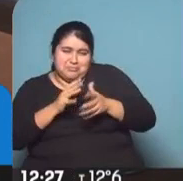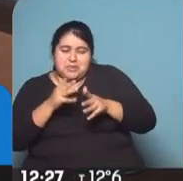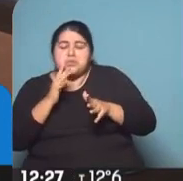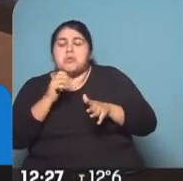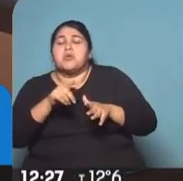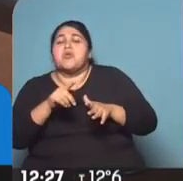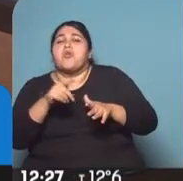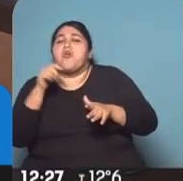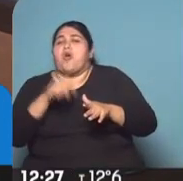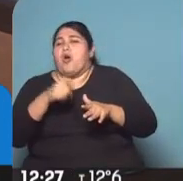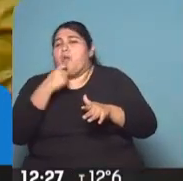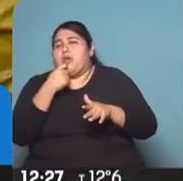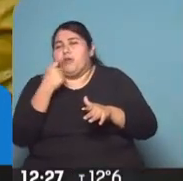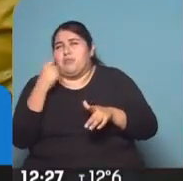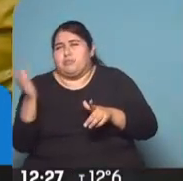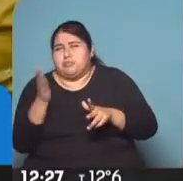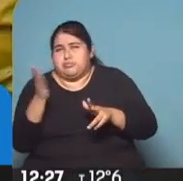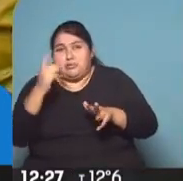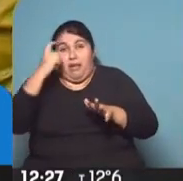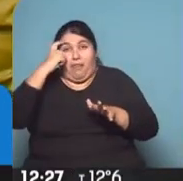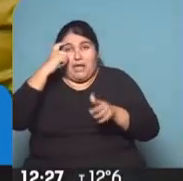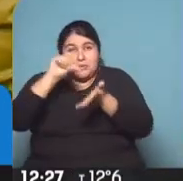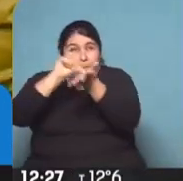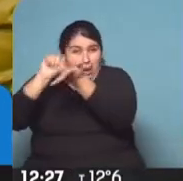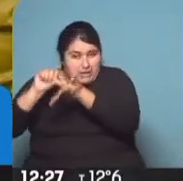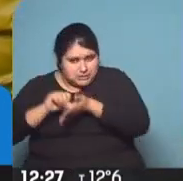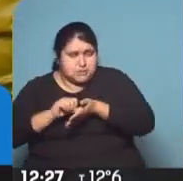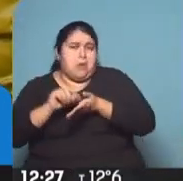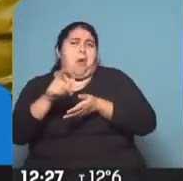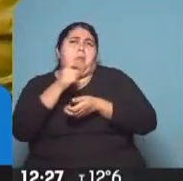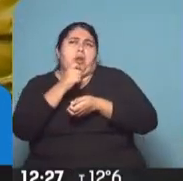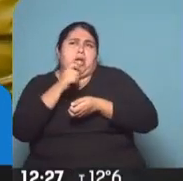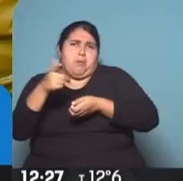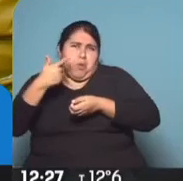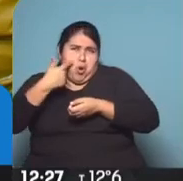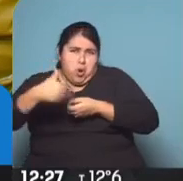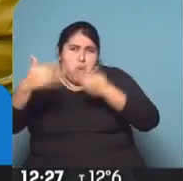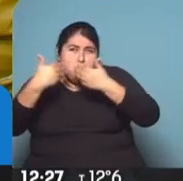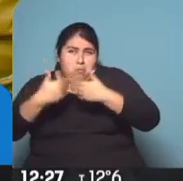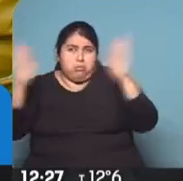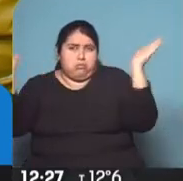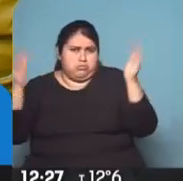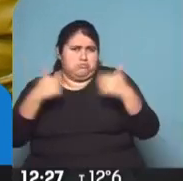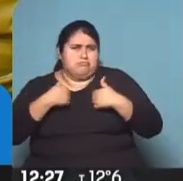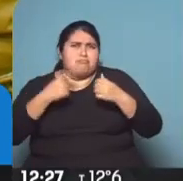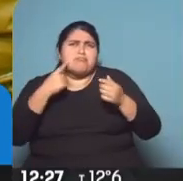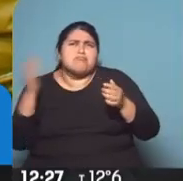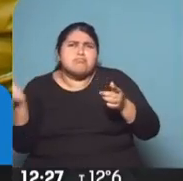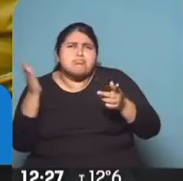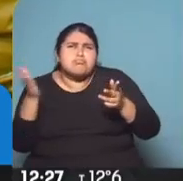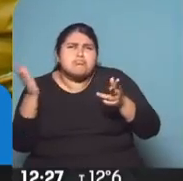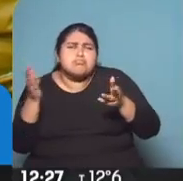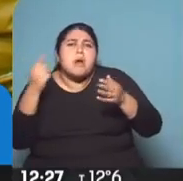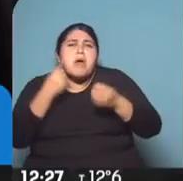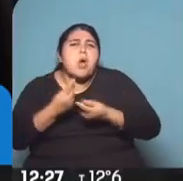para 10 y abriendo ese mercado en el caso potencial de que suceda en el tiempo y forma estaríamos para cuánto de bien es importante